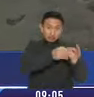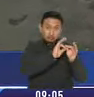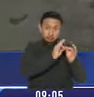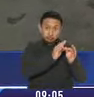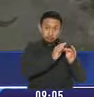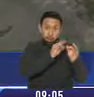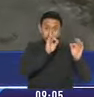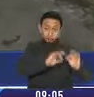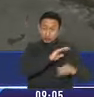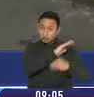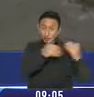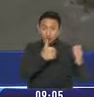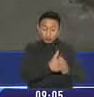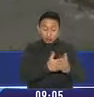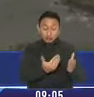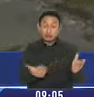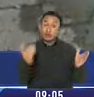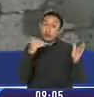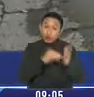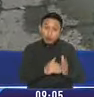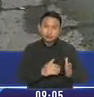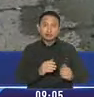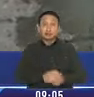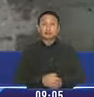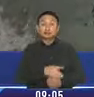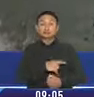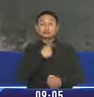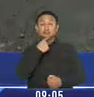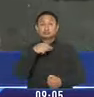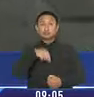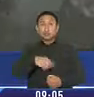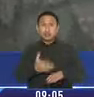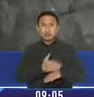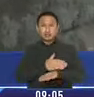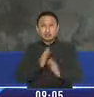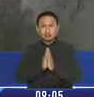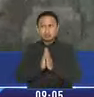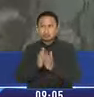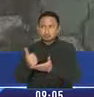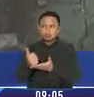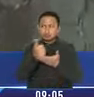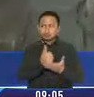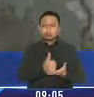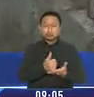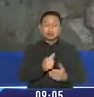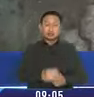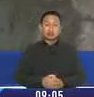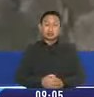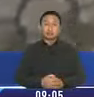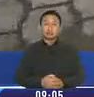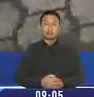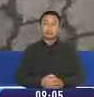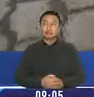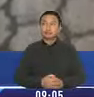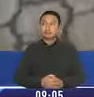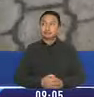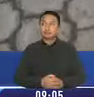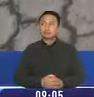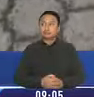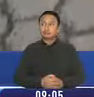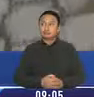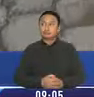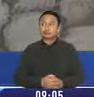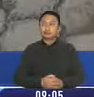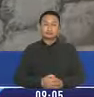esa parte todito. Y otra vez. Aseguran que ya han solicitado la reparación a la empresa metropolitana responsable. Sin